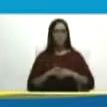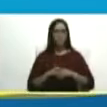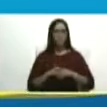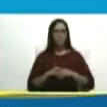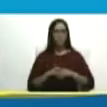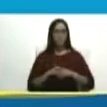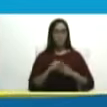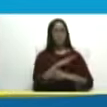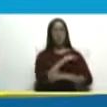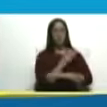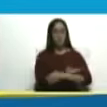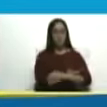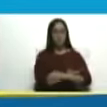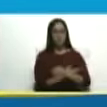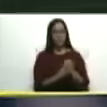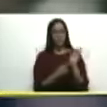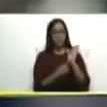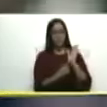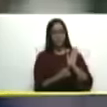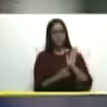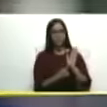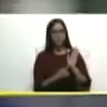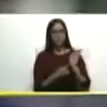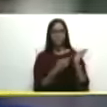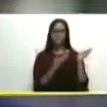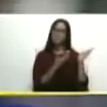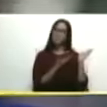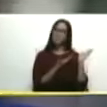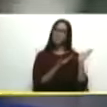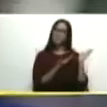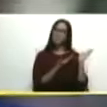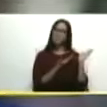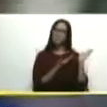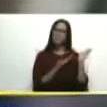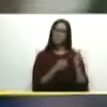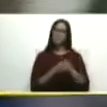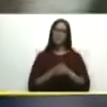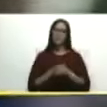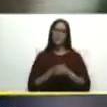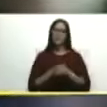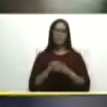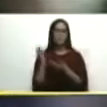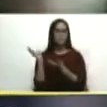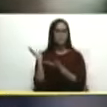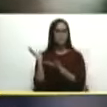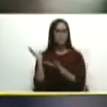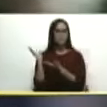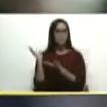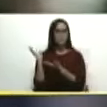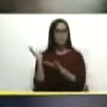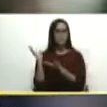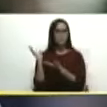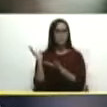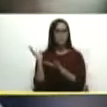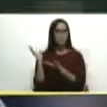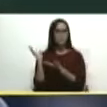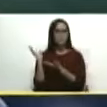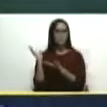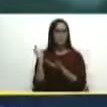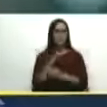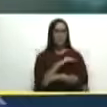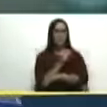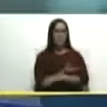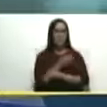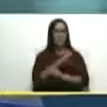Está fuerte, mire esta muchacha. Fuerte, bonita, culta, educada. Aquí está nuestra